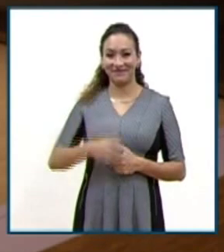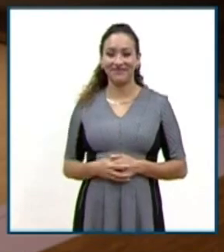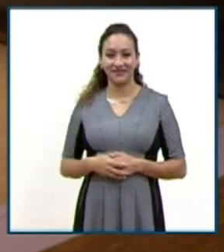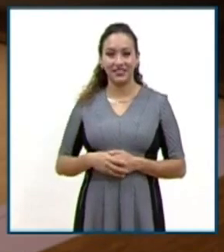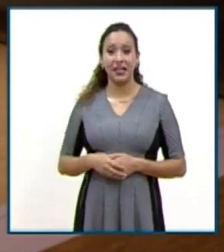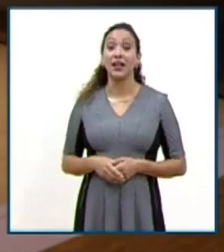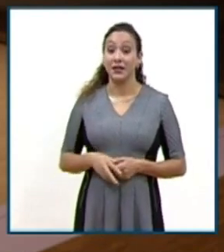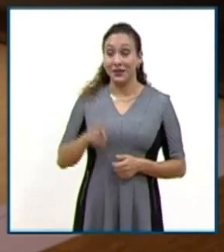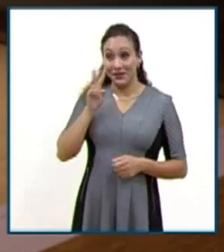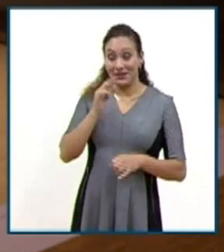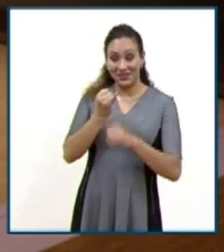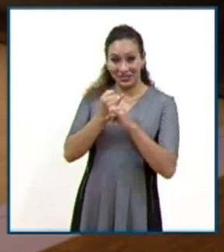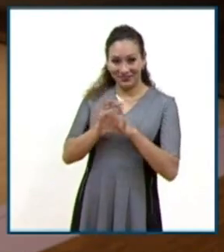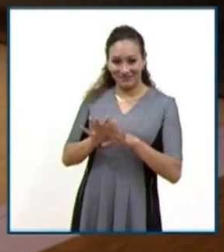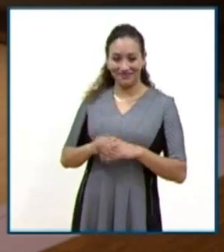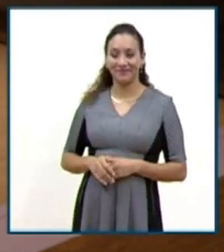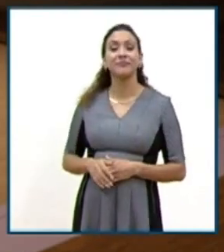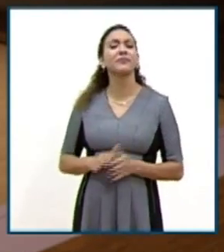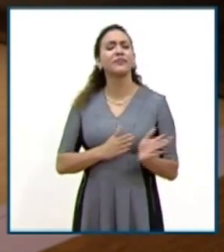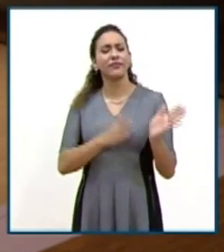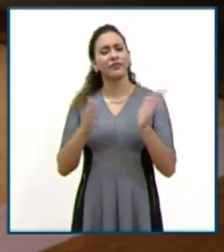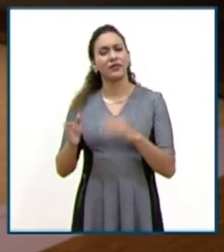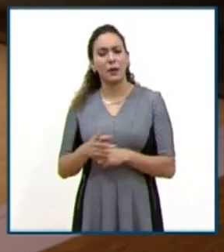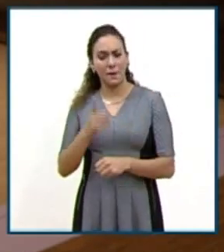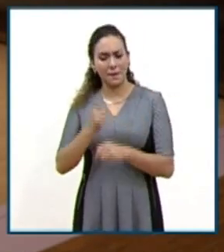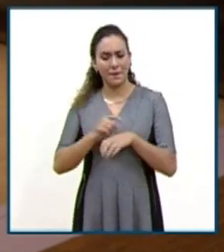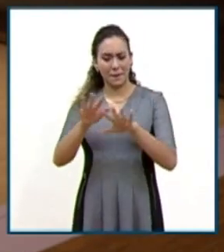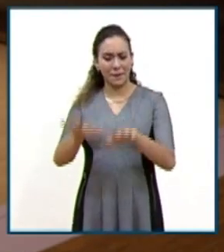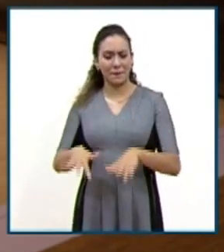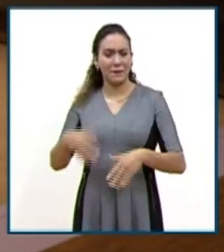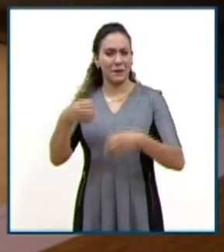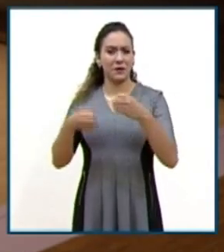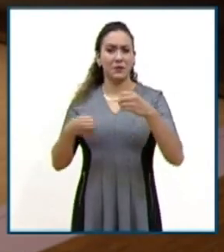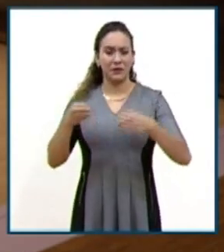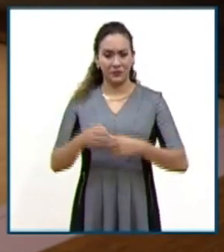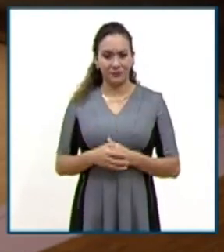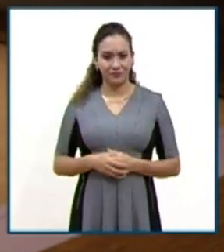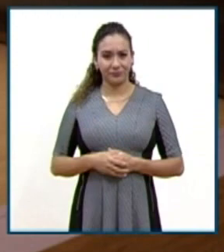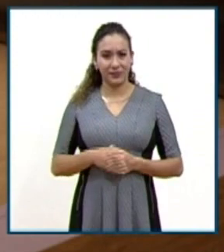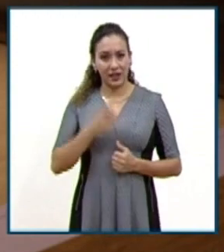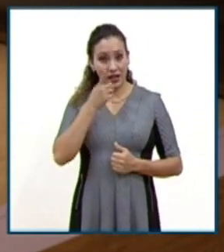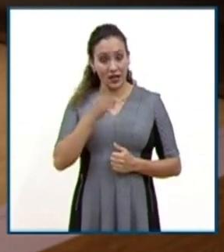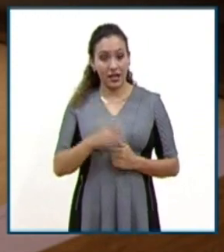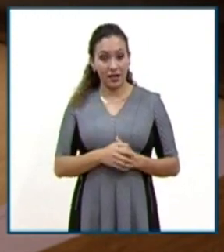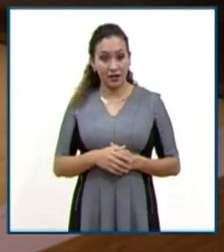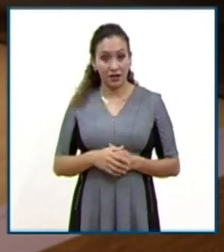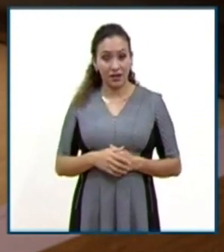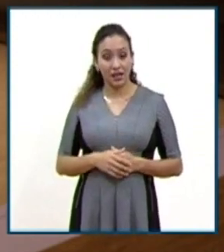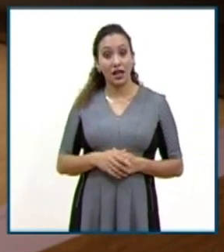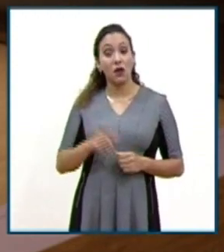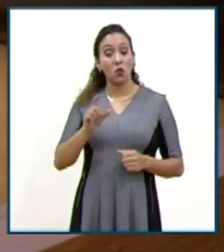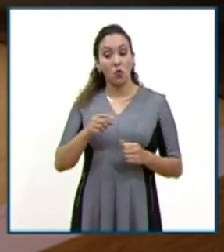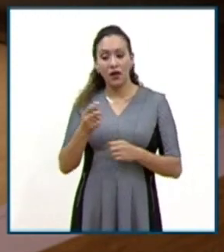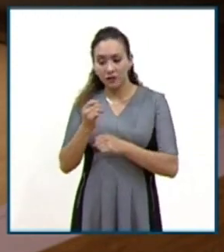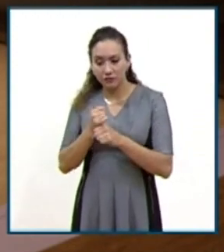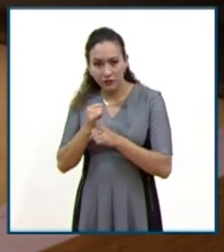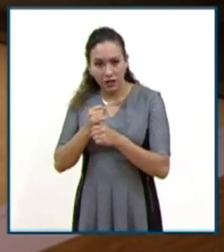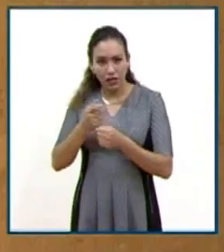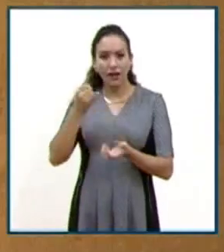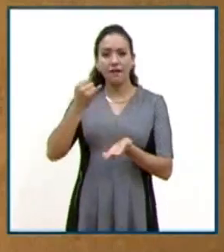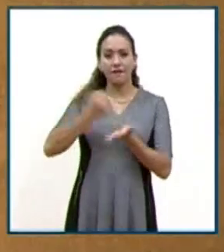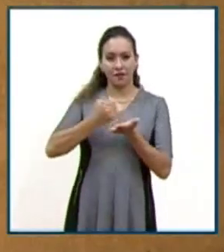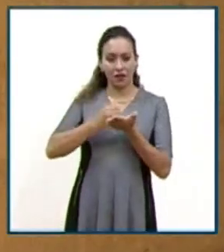la información. En otras cosas, la primera sala de la Corte determinó que la expresión para fines fiscales prevista en la